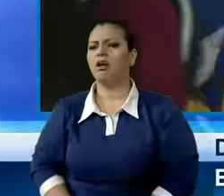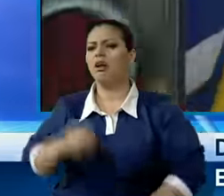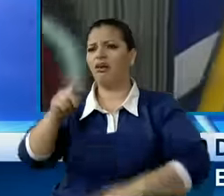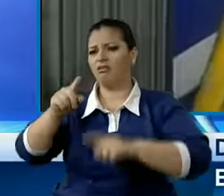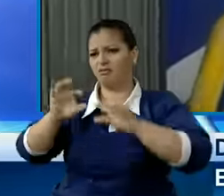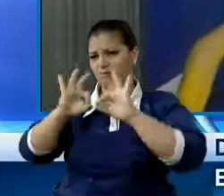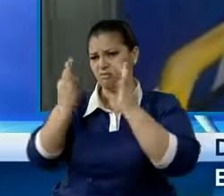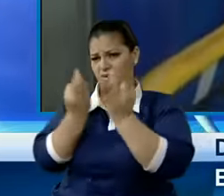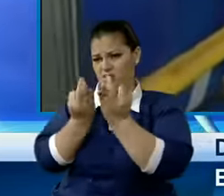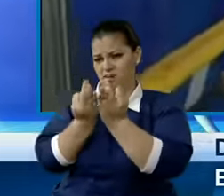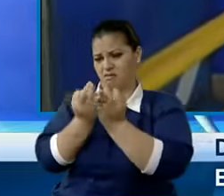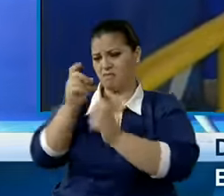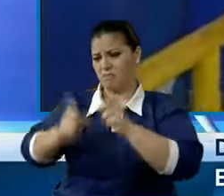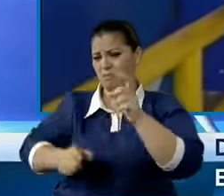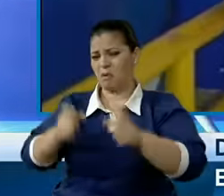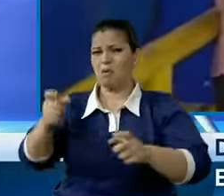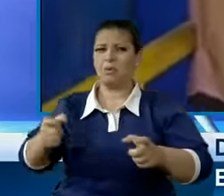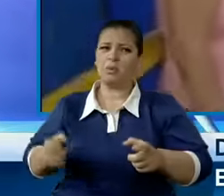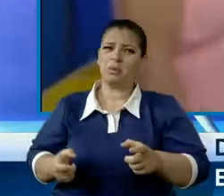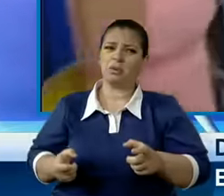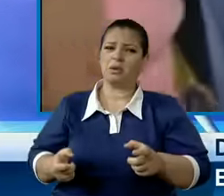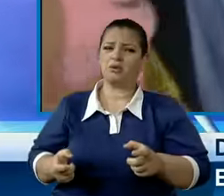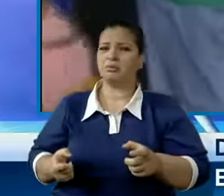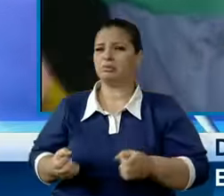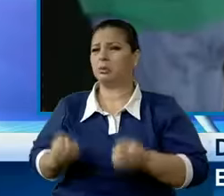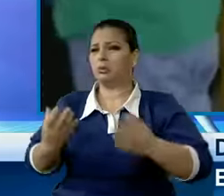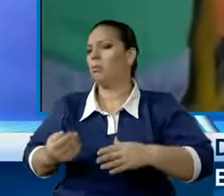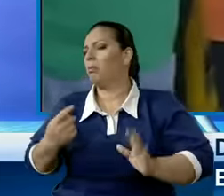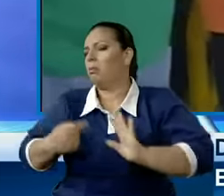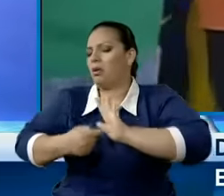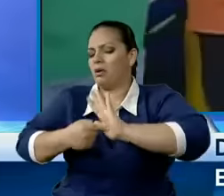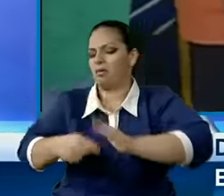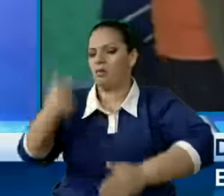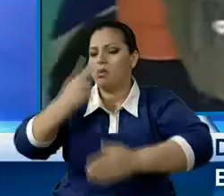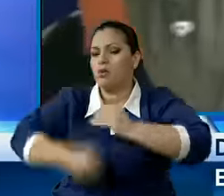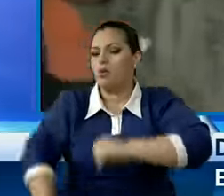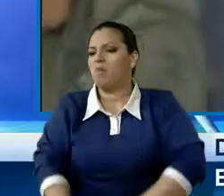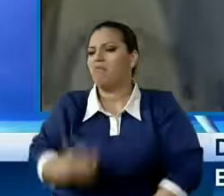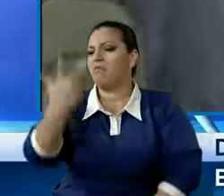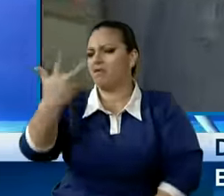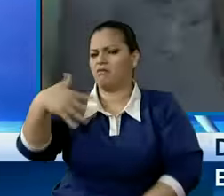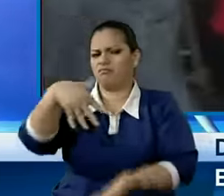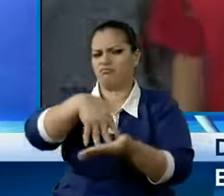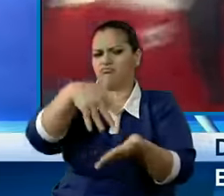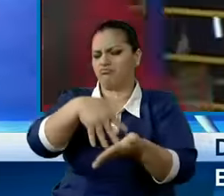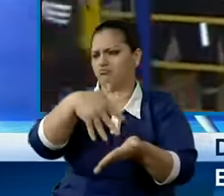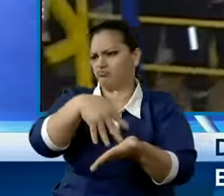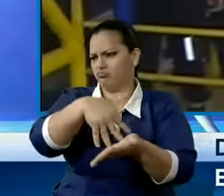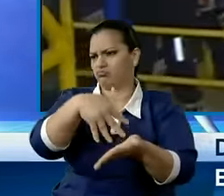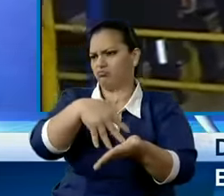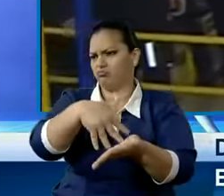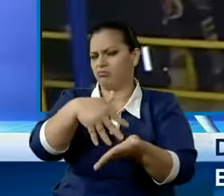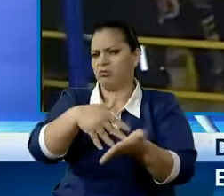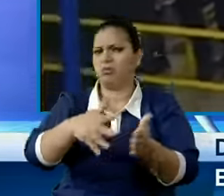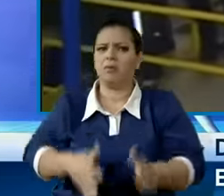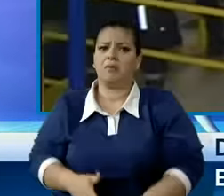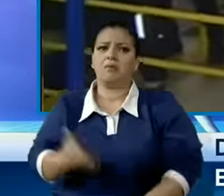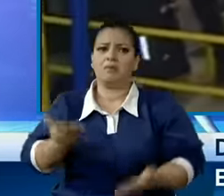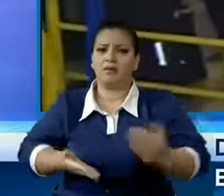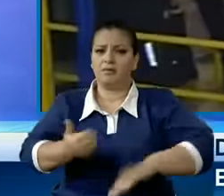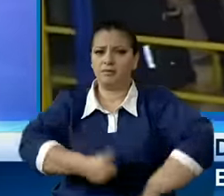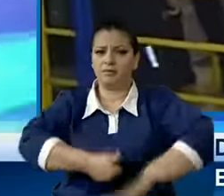que en el caso particular tienen 3, 4 hijos, estudiantes, de pronto, a lo mejor se pudiera considerar, no sé, alguna tarifa hay especial. Hay un